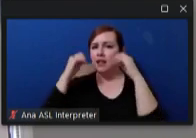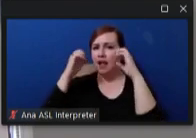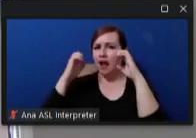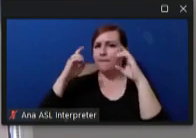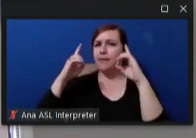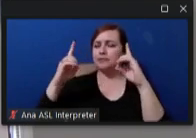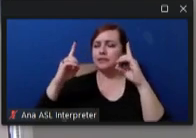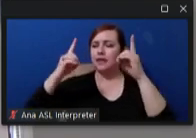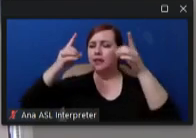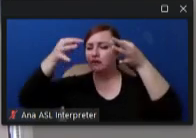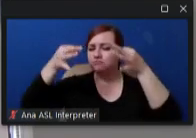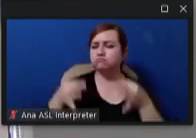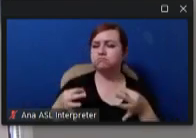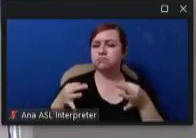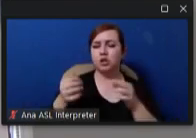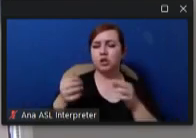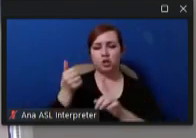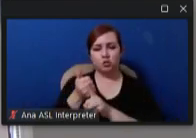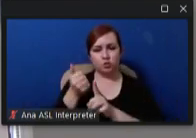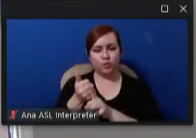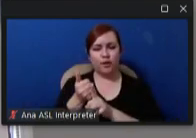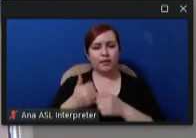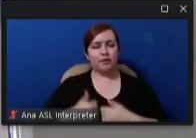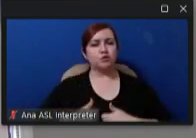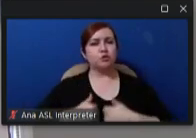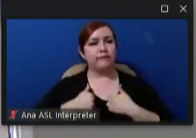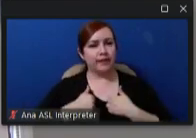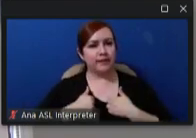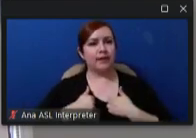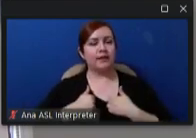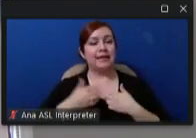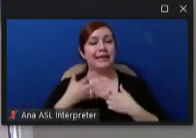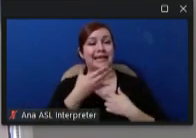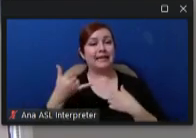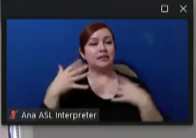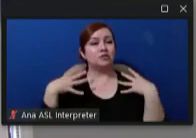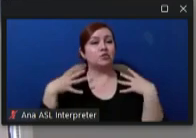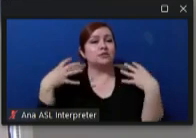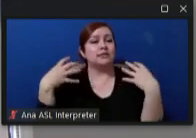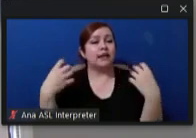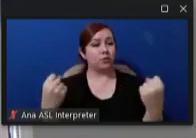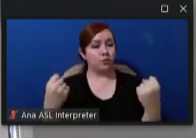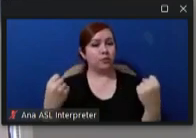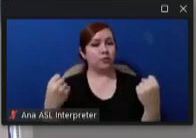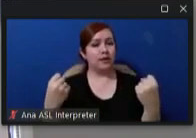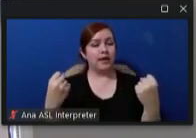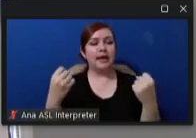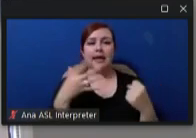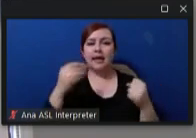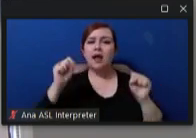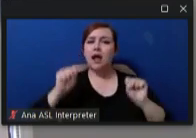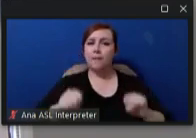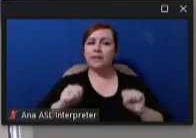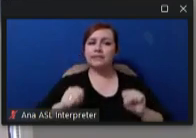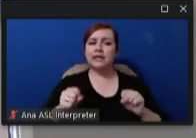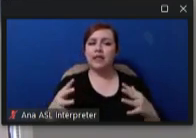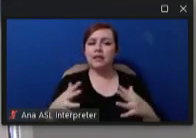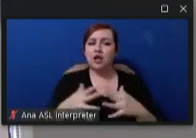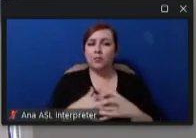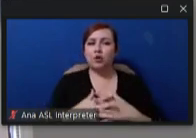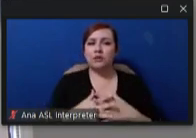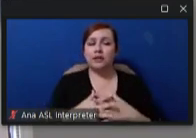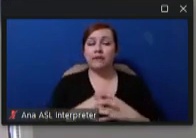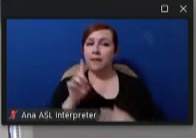libre albedrío y tomar decisiones informadas sobre su salud y su capacidad reproductiva. Sin embargo, estas